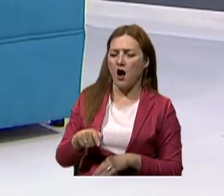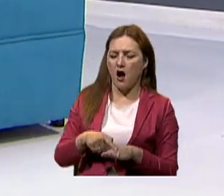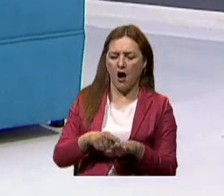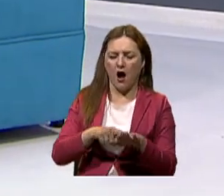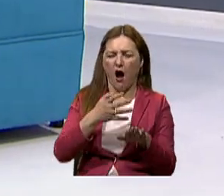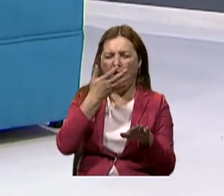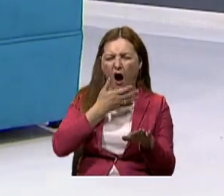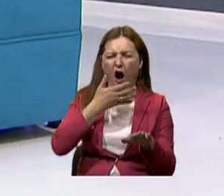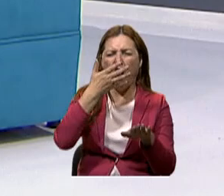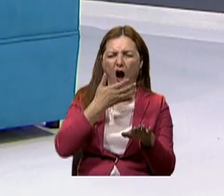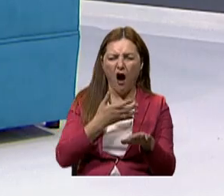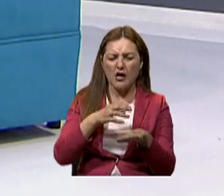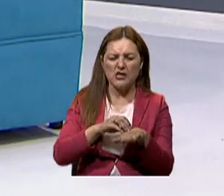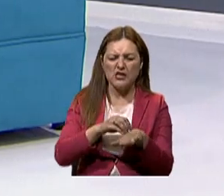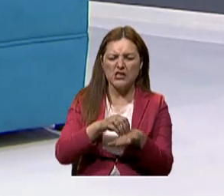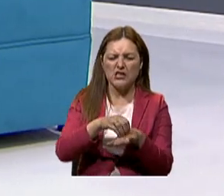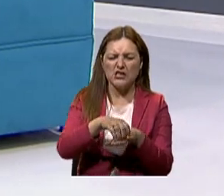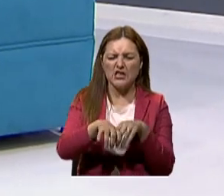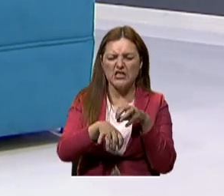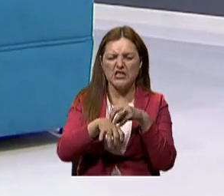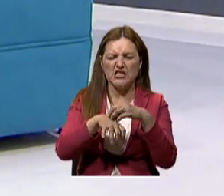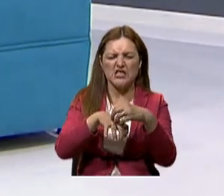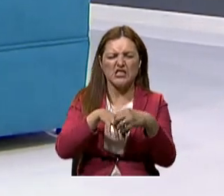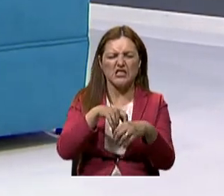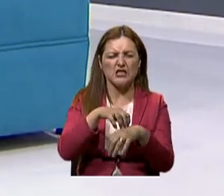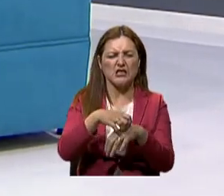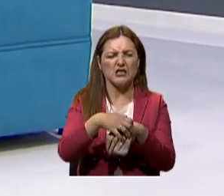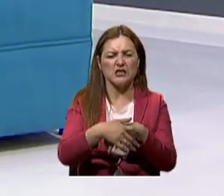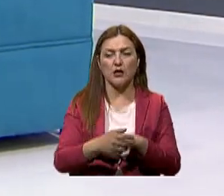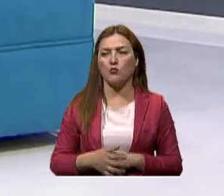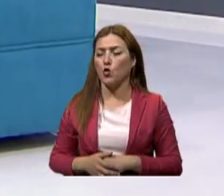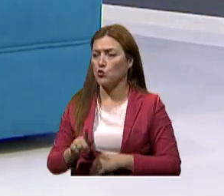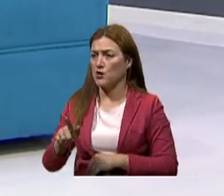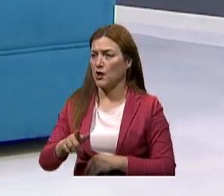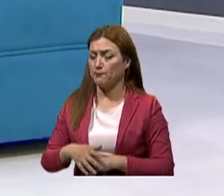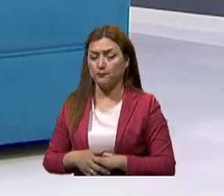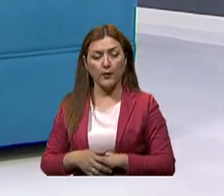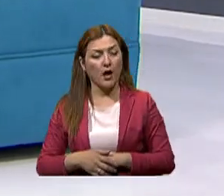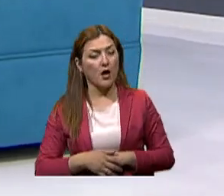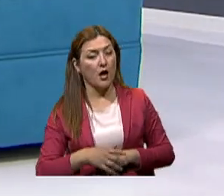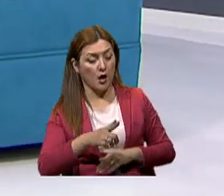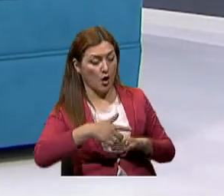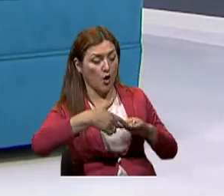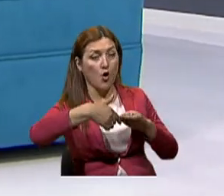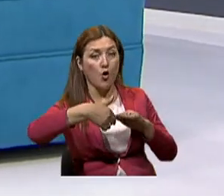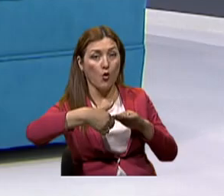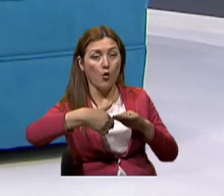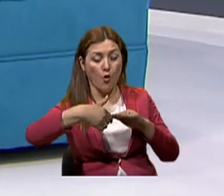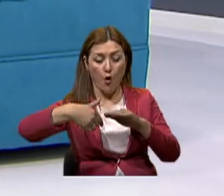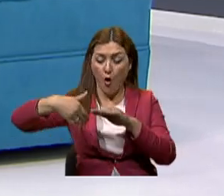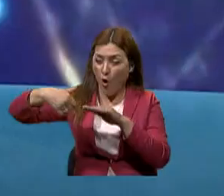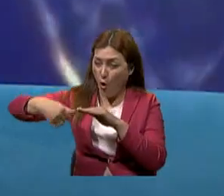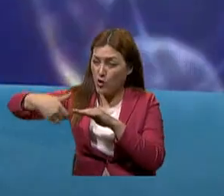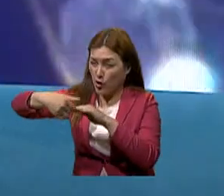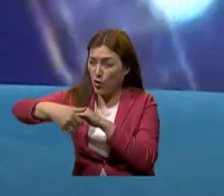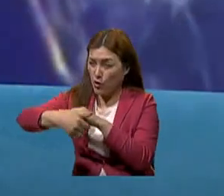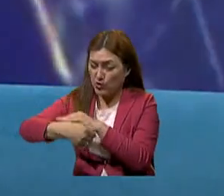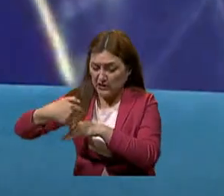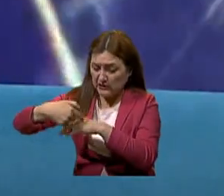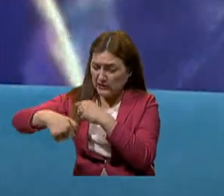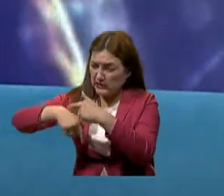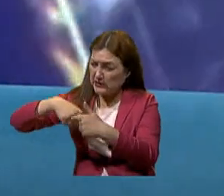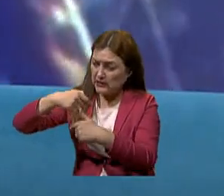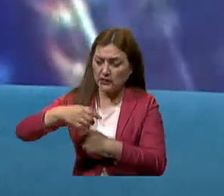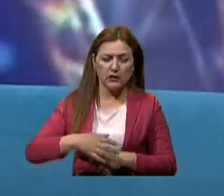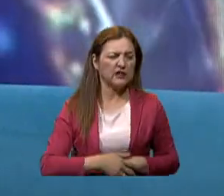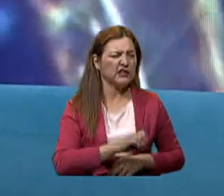las uñas, al cortarse las uñitas, usted tenía heridas que poco a poco fueron complicándose. ¿Cómo debutó eso? O sea, sí, me comenzó a sangrar, a